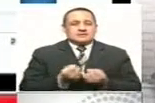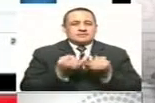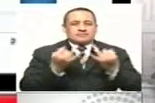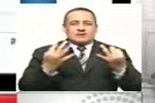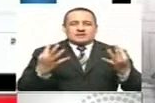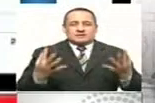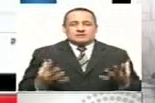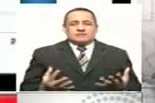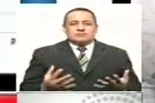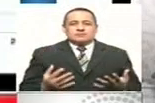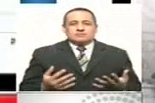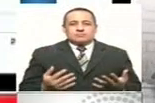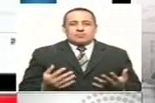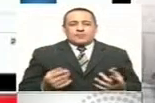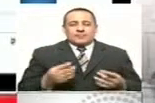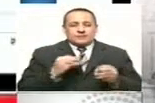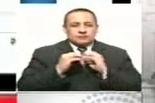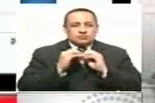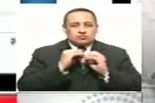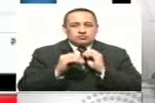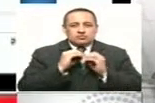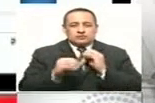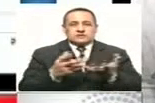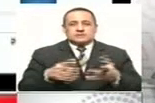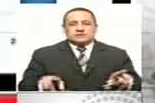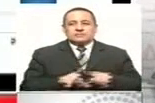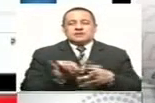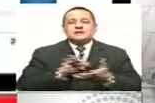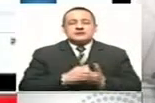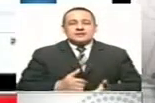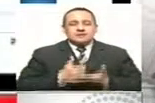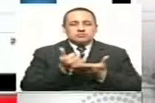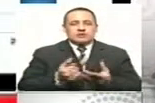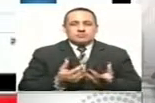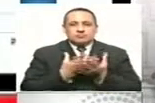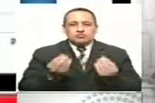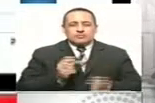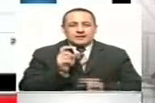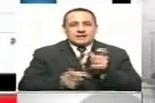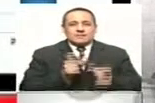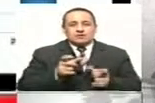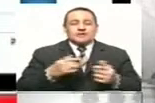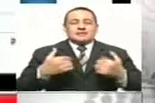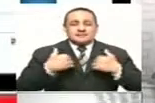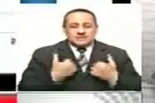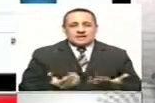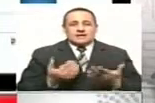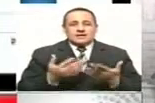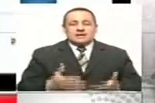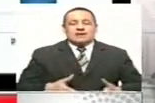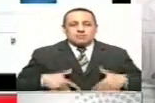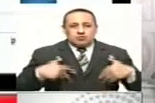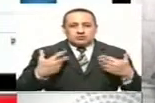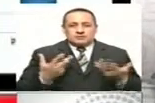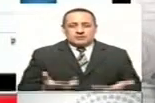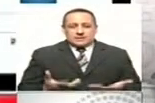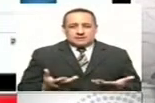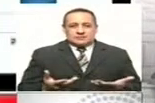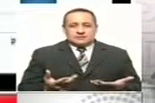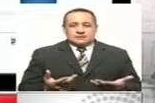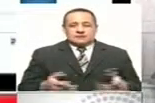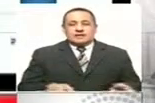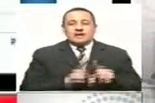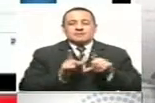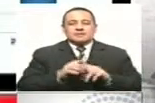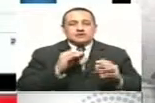de mecanismo que ayudaría muchísimo para que los ciudadanos tengan la facultad, la posibilidad